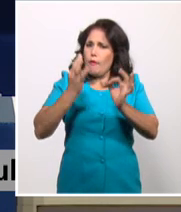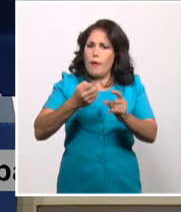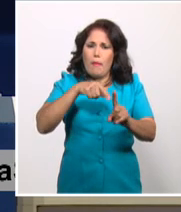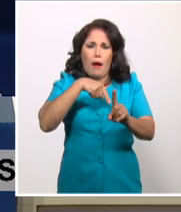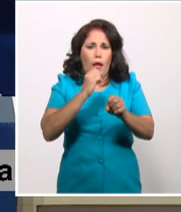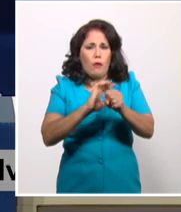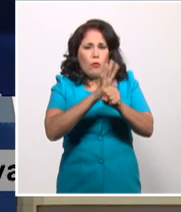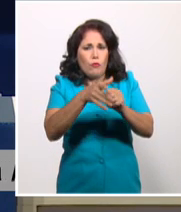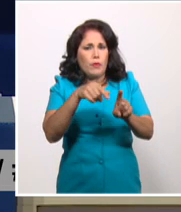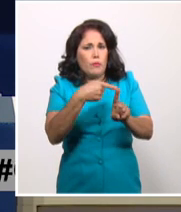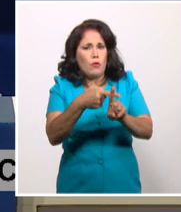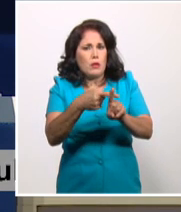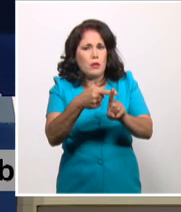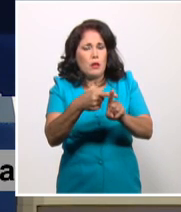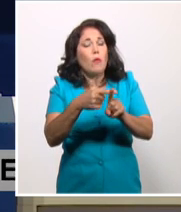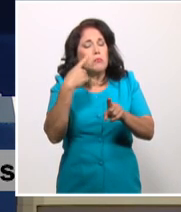confirmados,